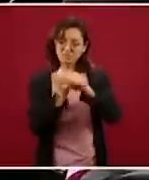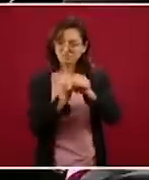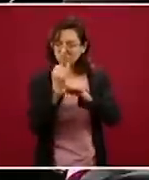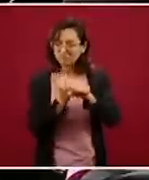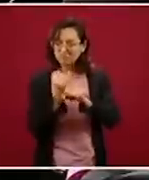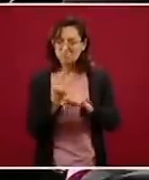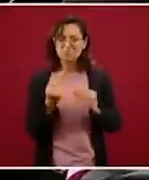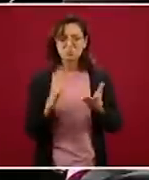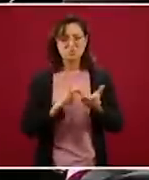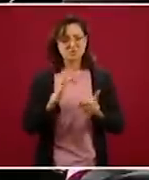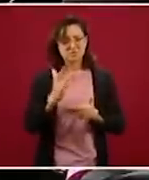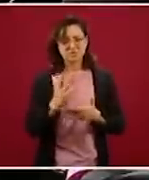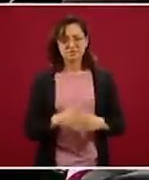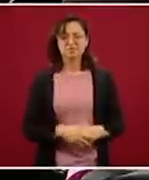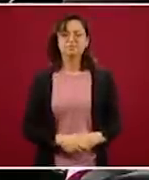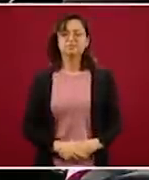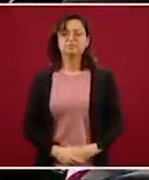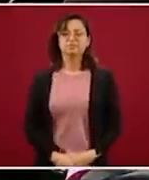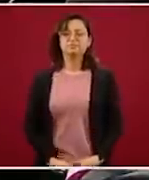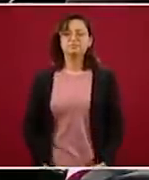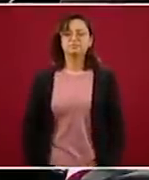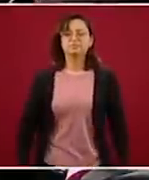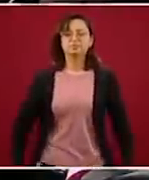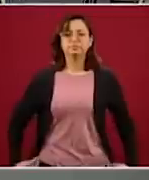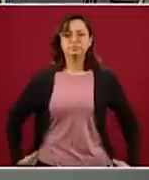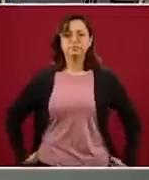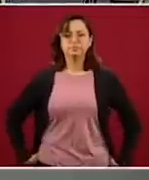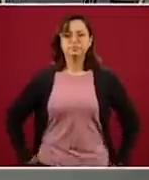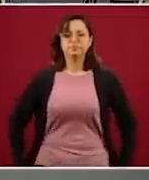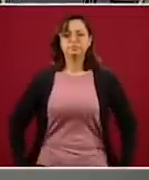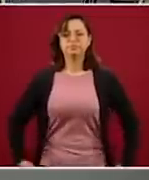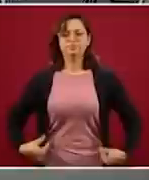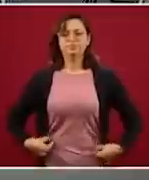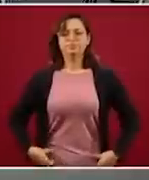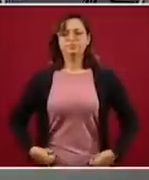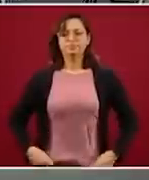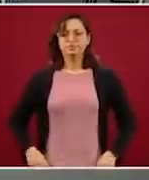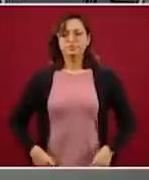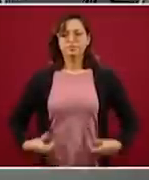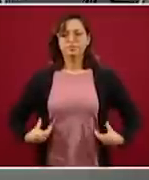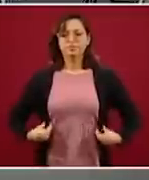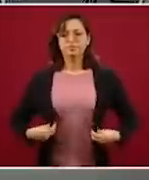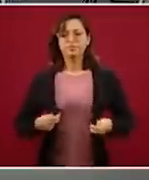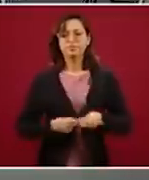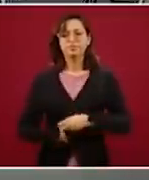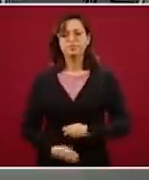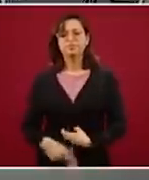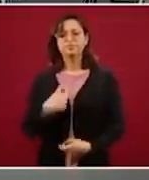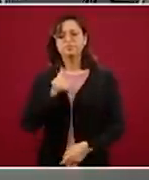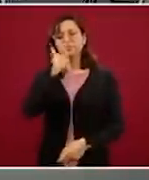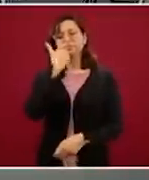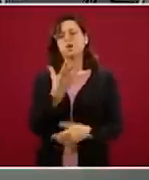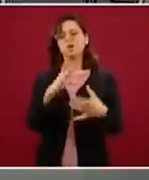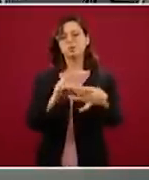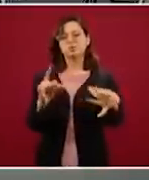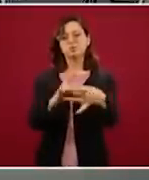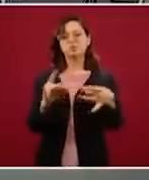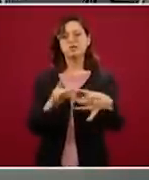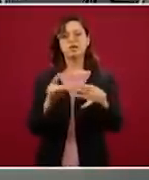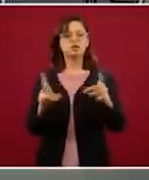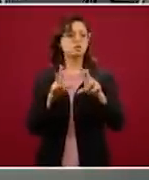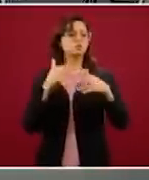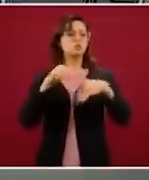señor presidente. Sí, a mí me gustaría, antes de que te contestara Santiago, que explicaras el caso